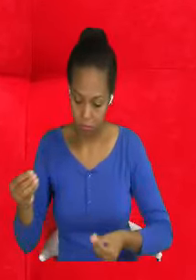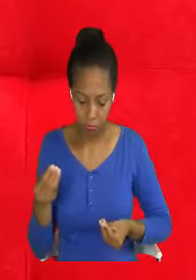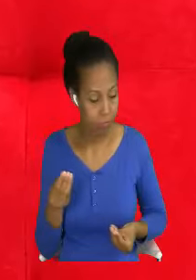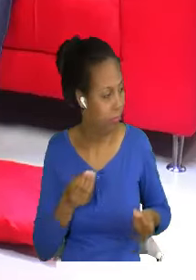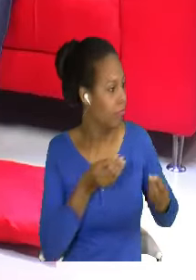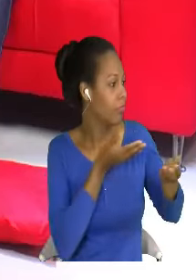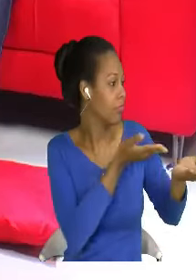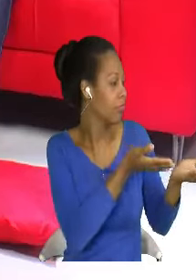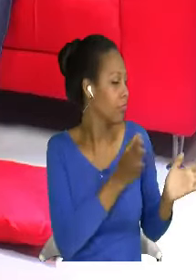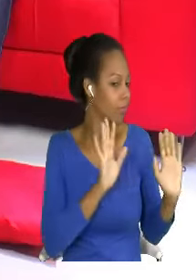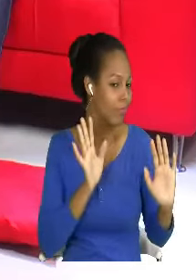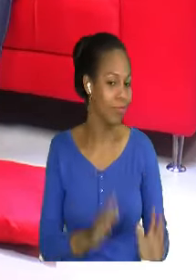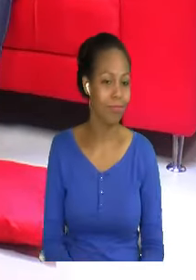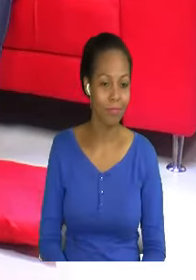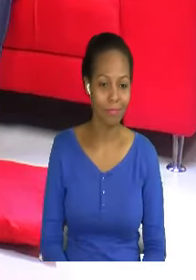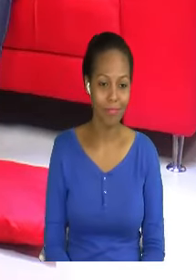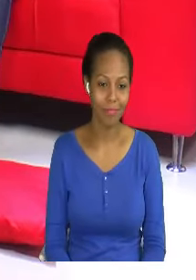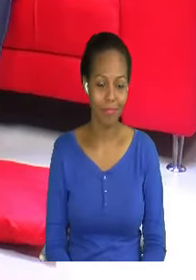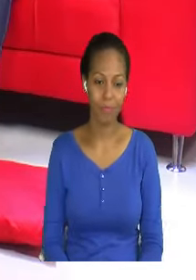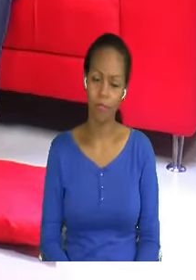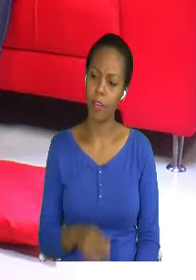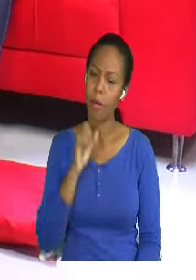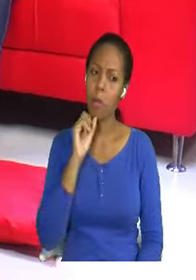nuestros televidentes pueden ver